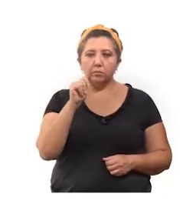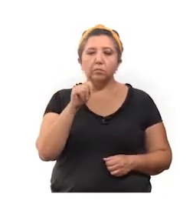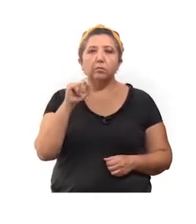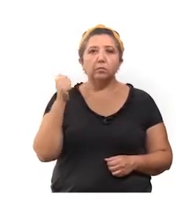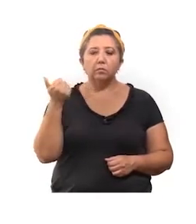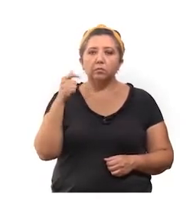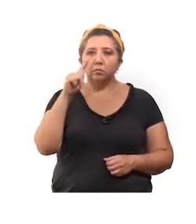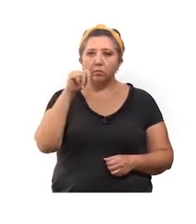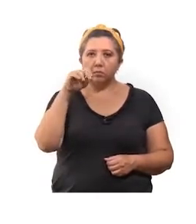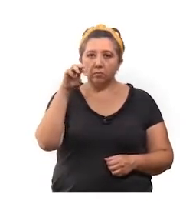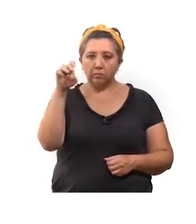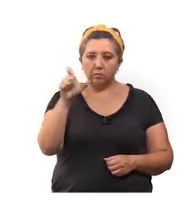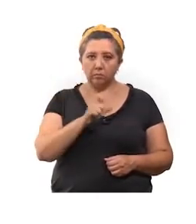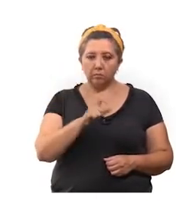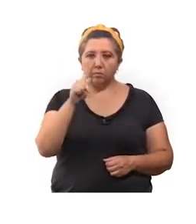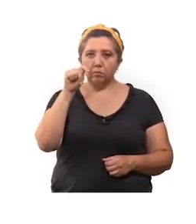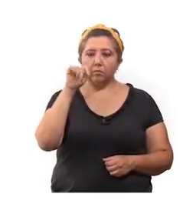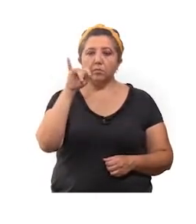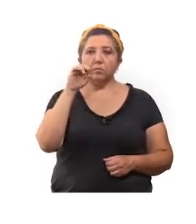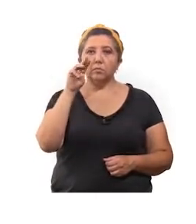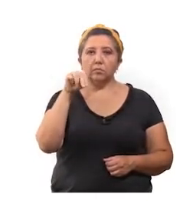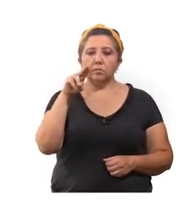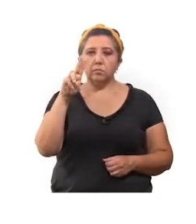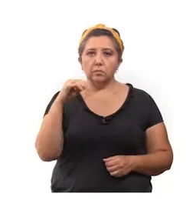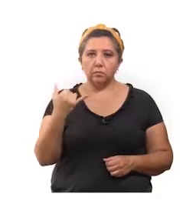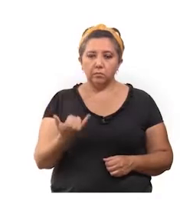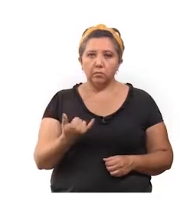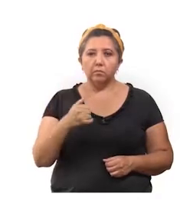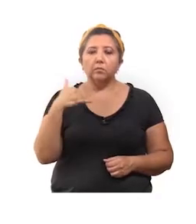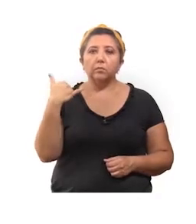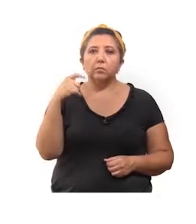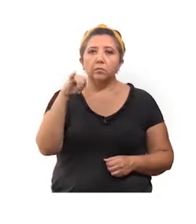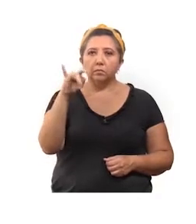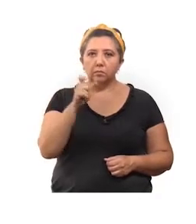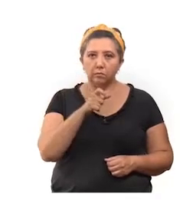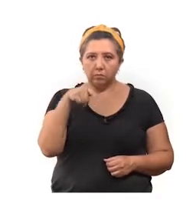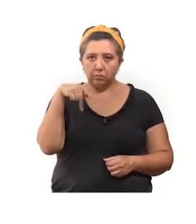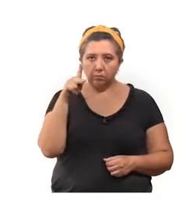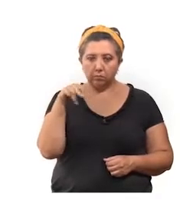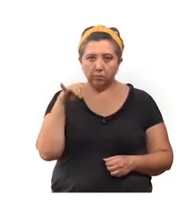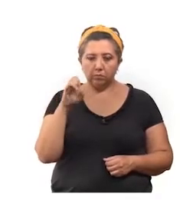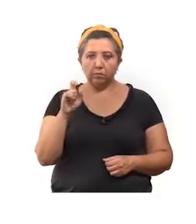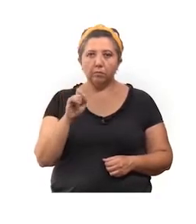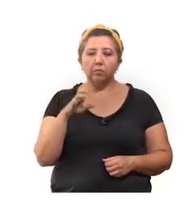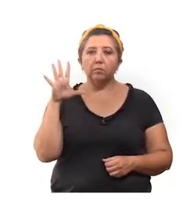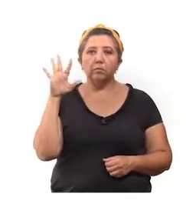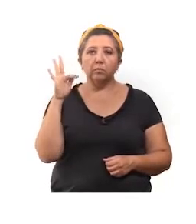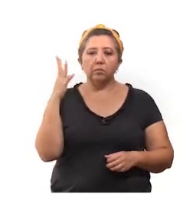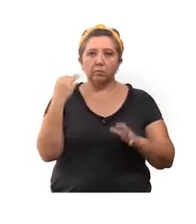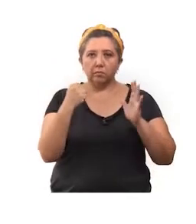Tecó, Tecantó, Temash, Timucuy, Tixcacalcupul y Tixcocop. De los